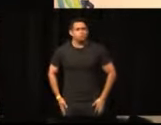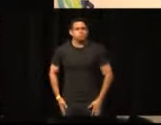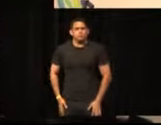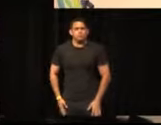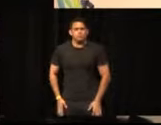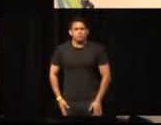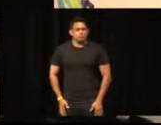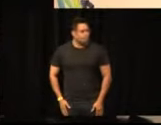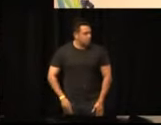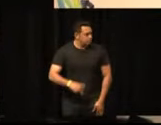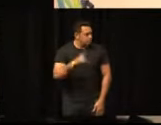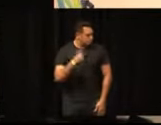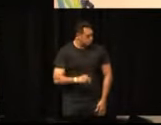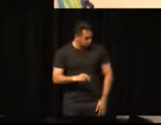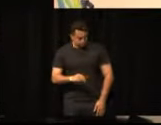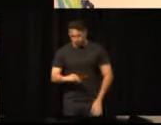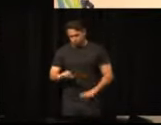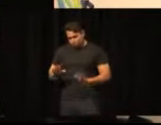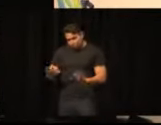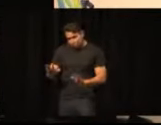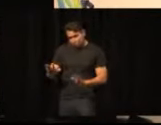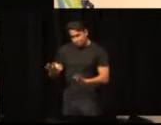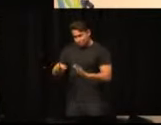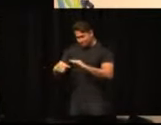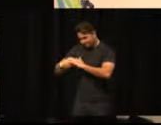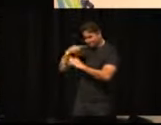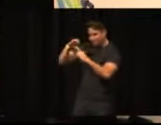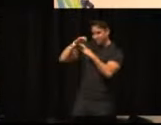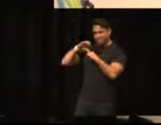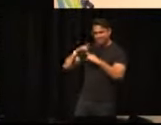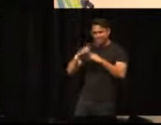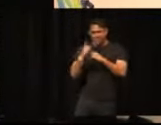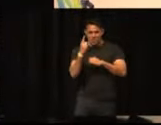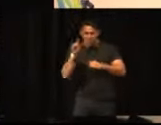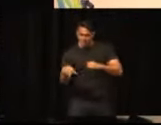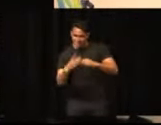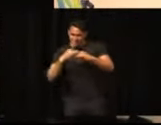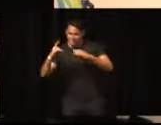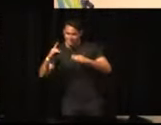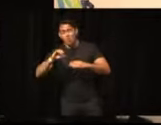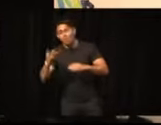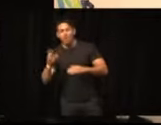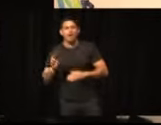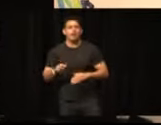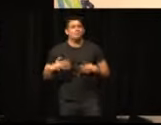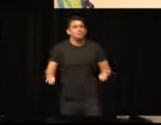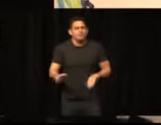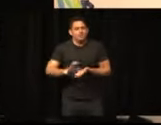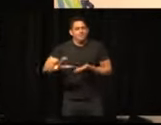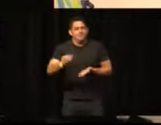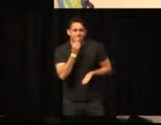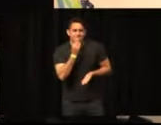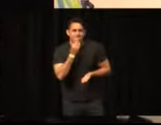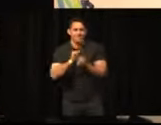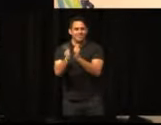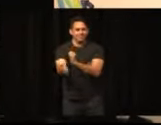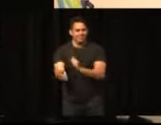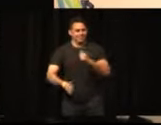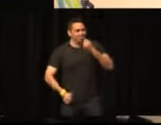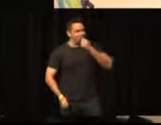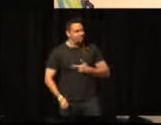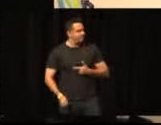Bom, vamos lá. Vamos a ver si vale $1 millón o de reales. Eso es bueno porque lo podríamos invertir